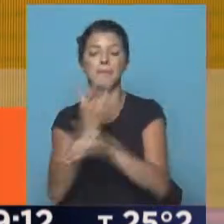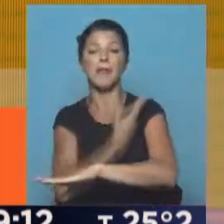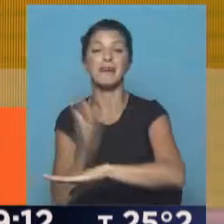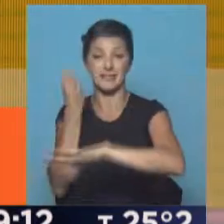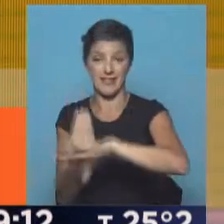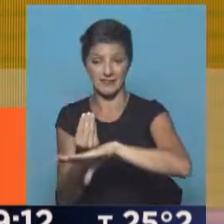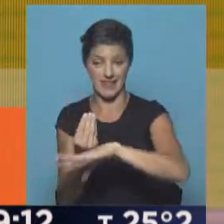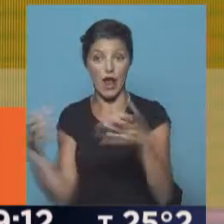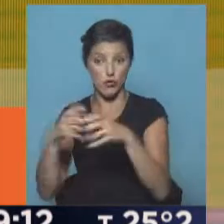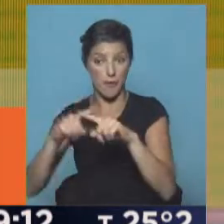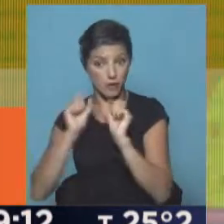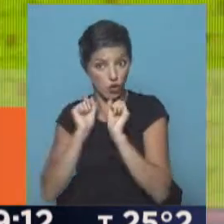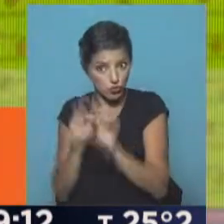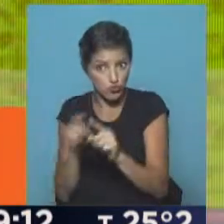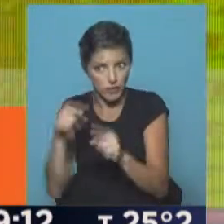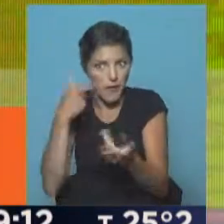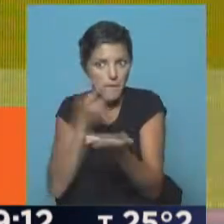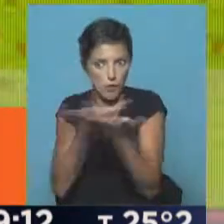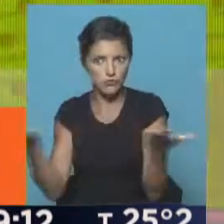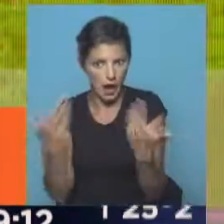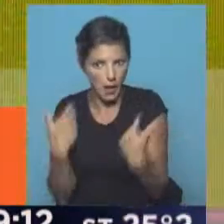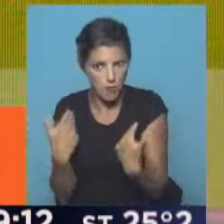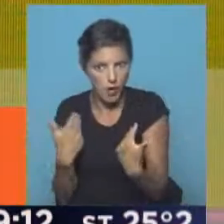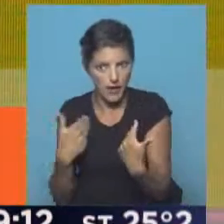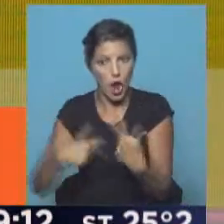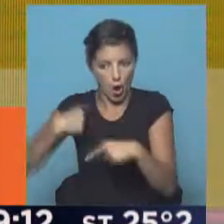el que tiene que demostrar que es capaz de